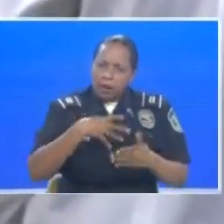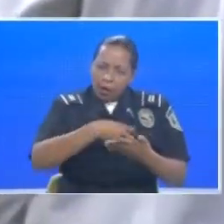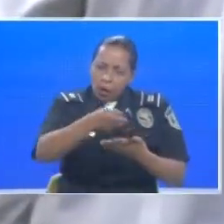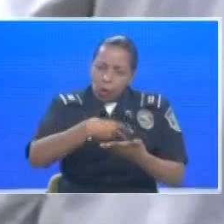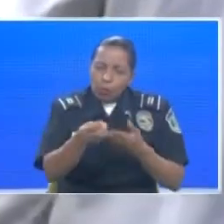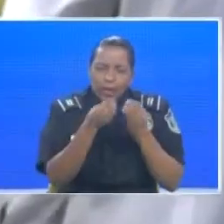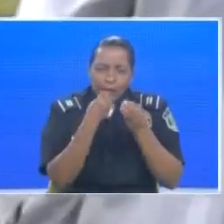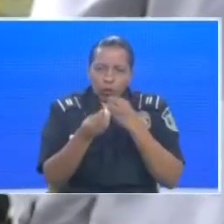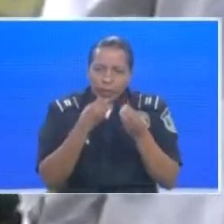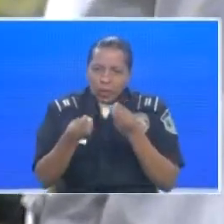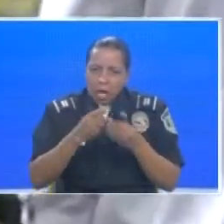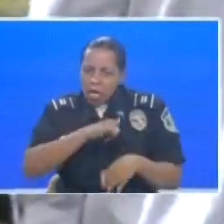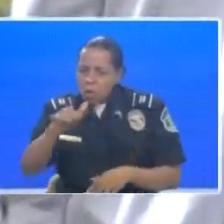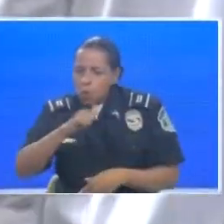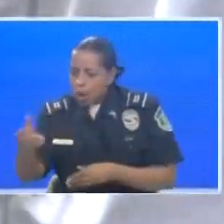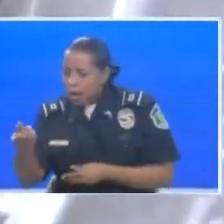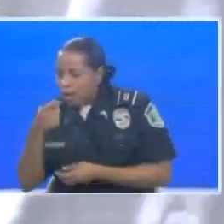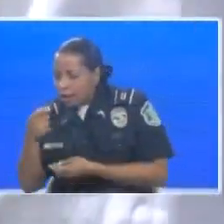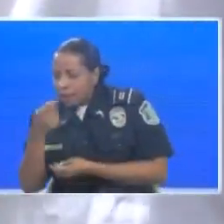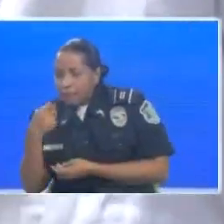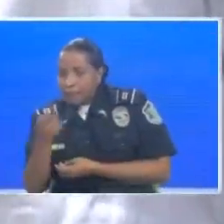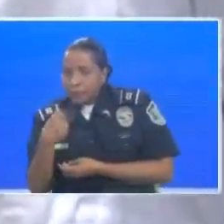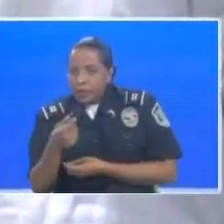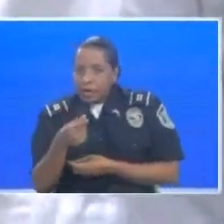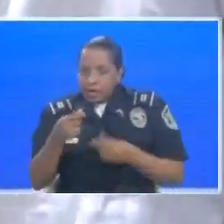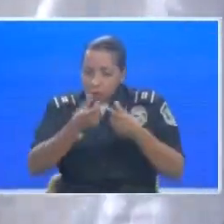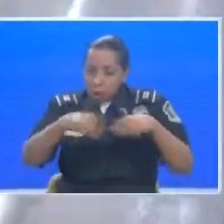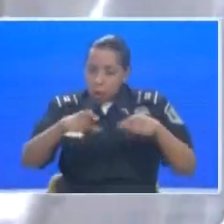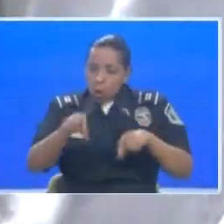alimentos y medicamentos. Los bonos.